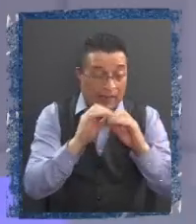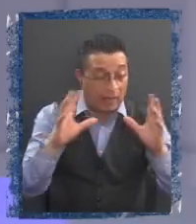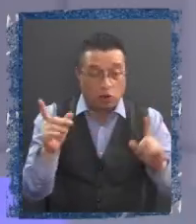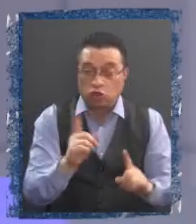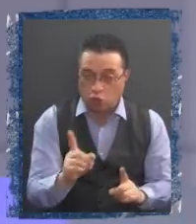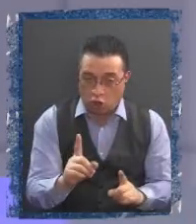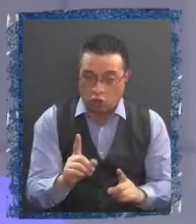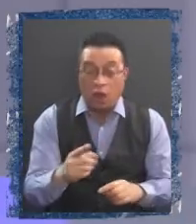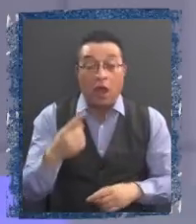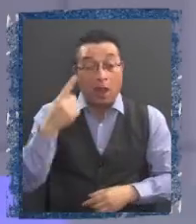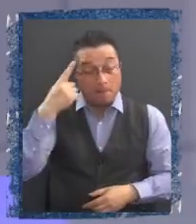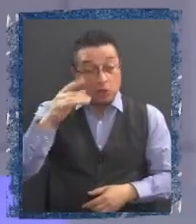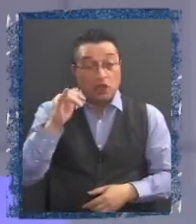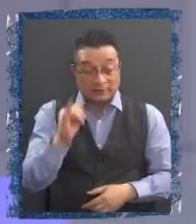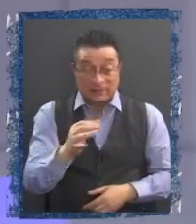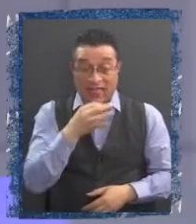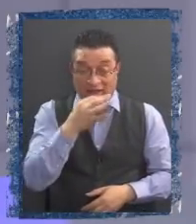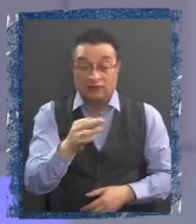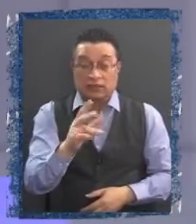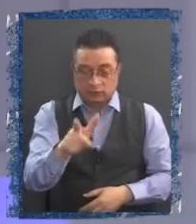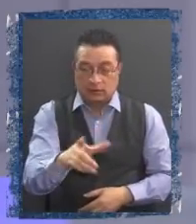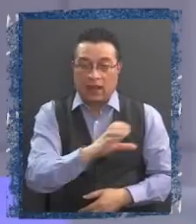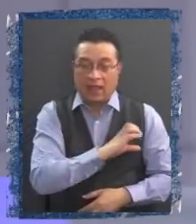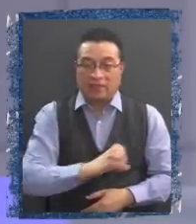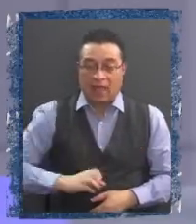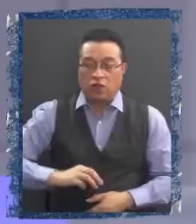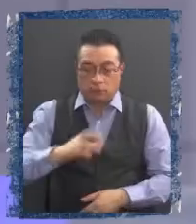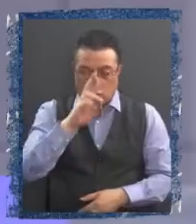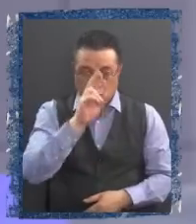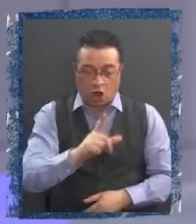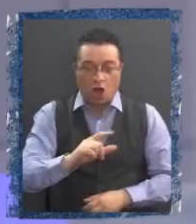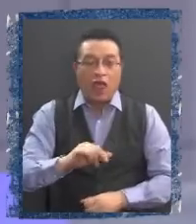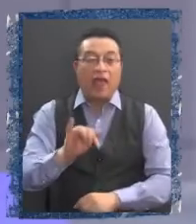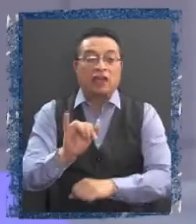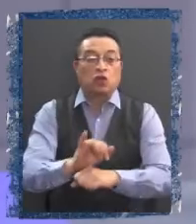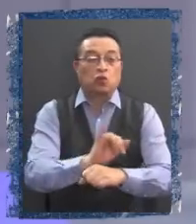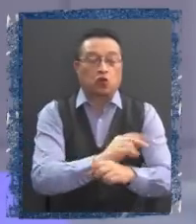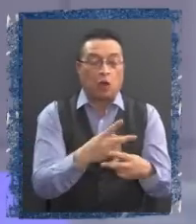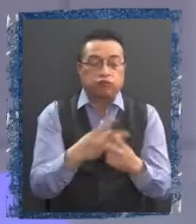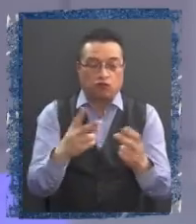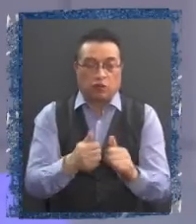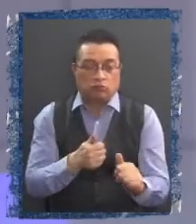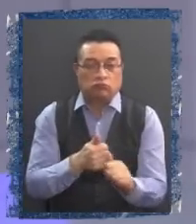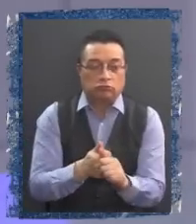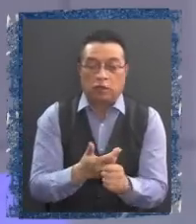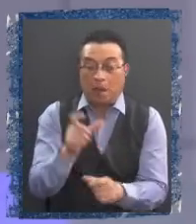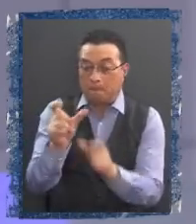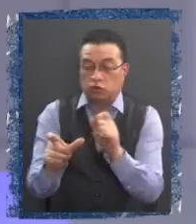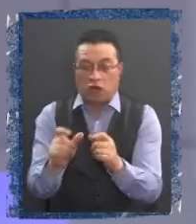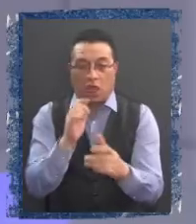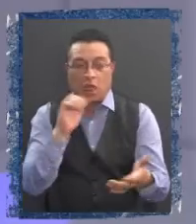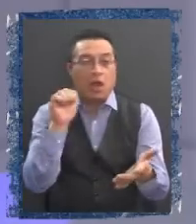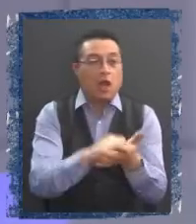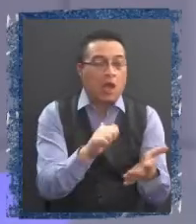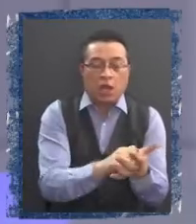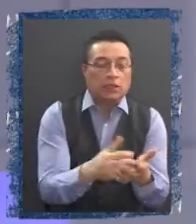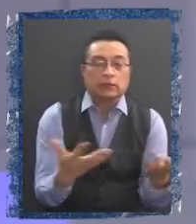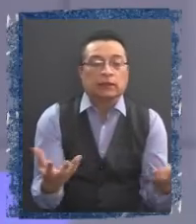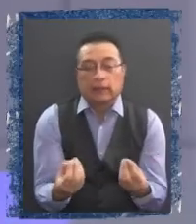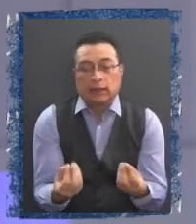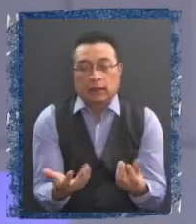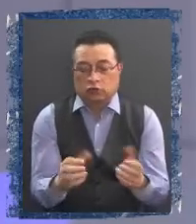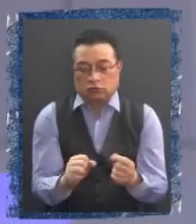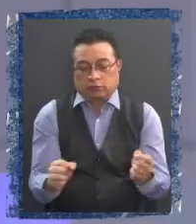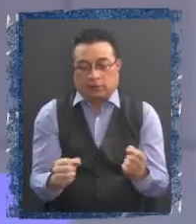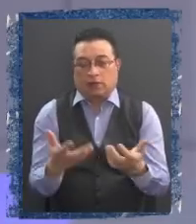sí se dice es que el Estado tiene el rol de fortalecer las instituciones públicas, pero eso una persona que va a ir a reclamar, digamos, no fortaleció suficiente. Se dice que